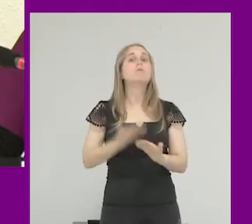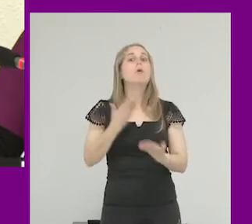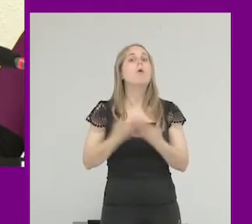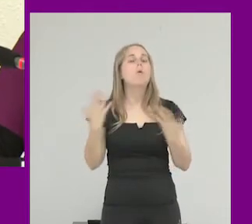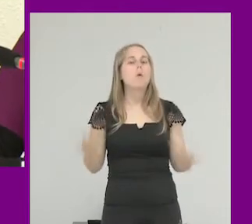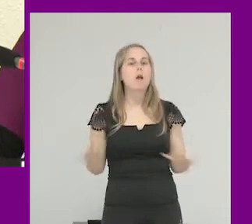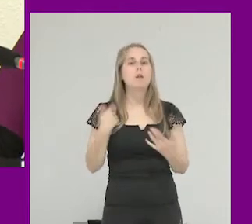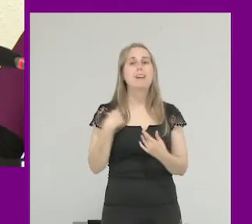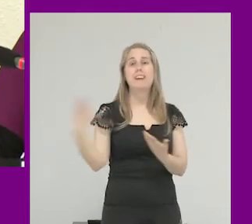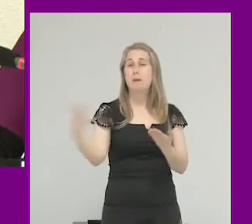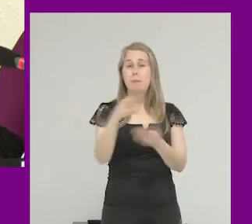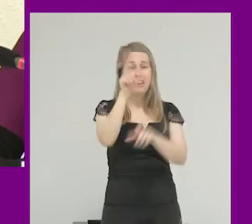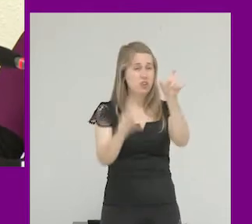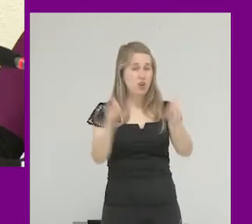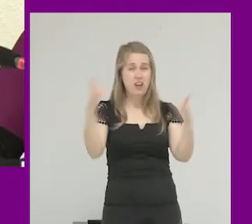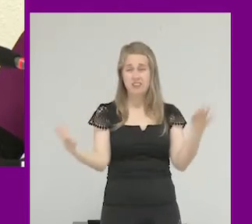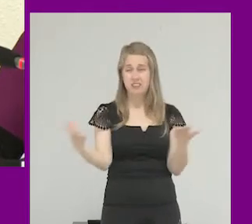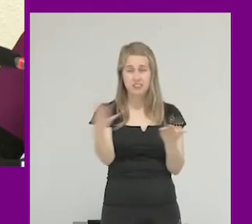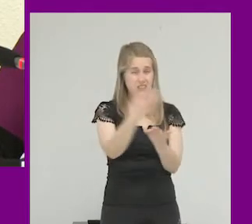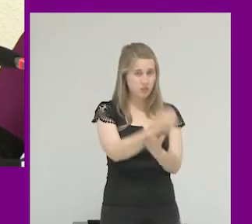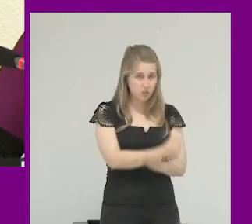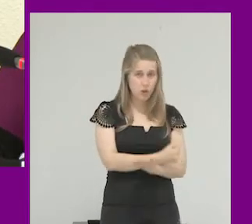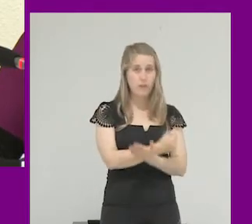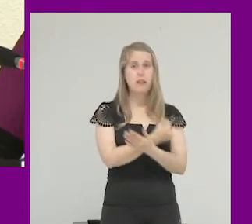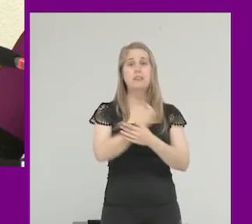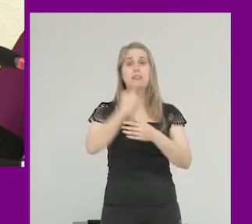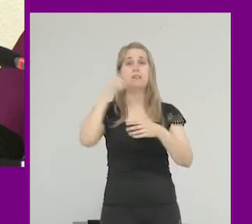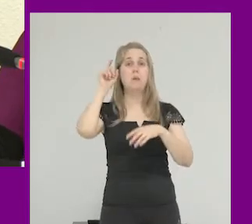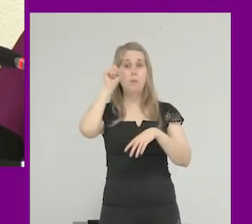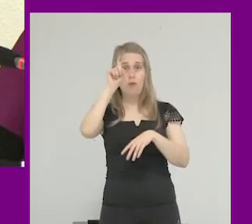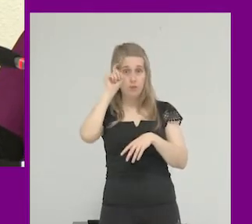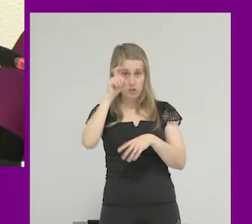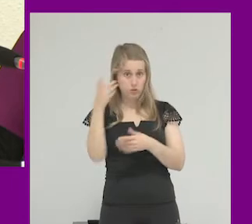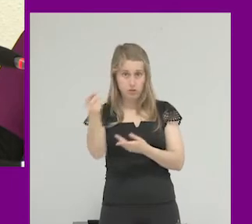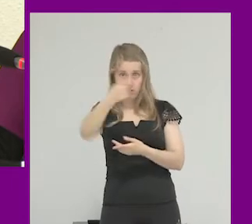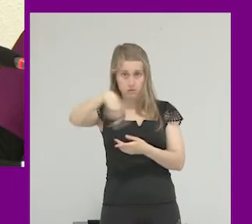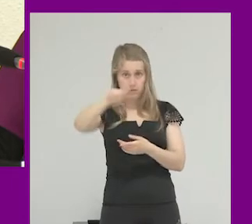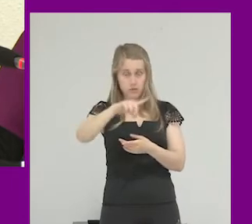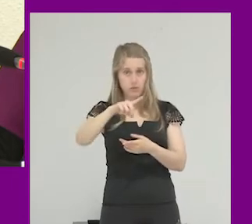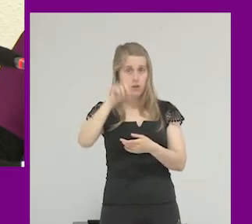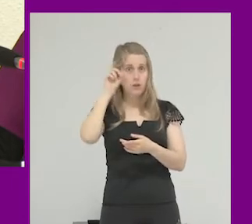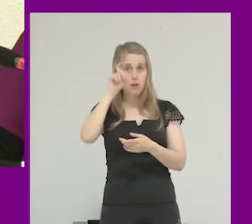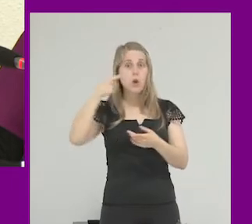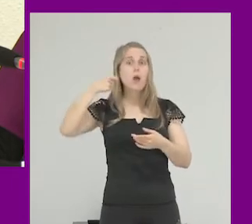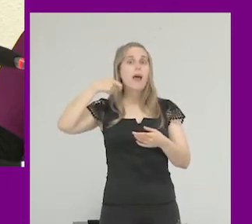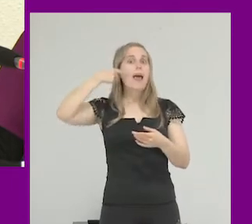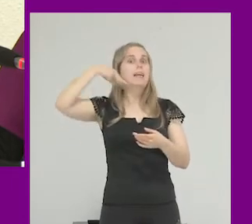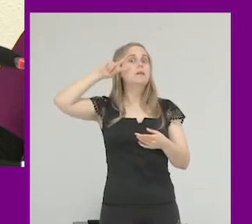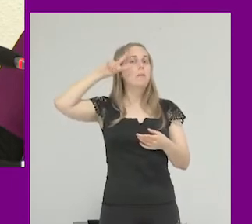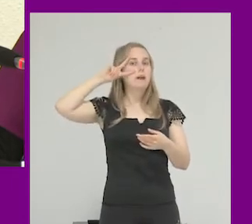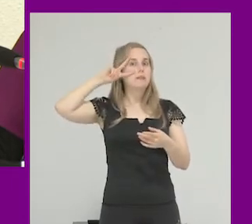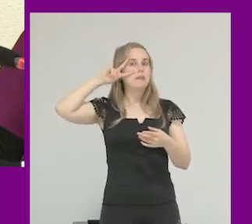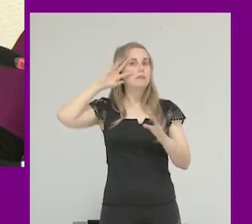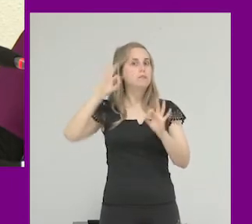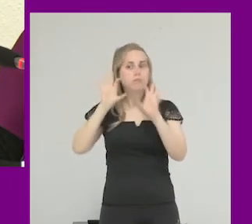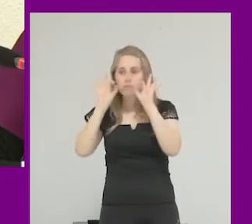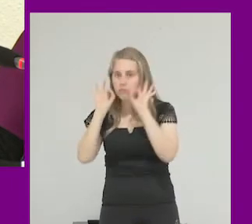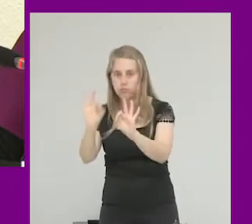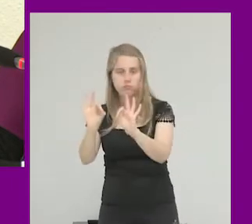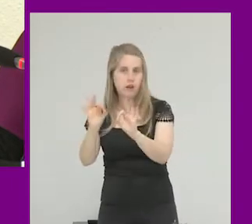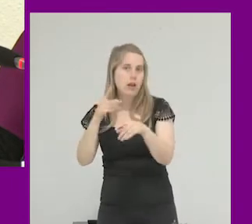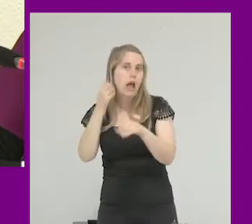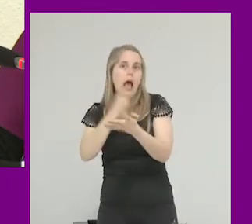cada una de las personas que son docentes en ese máster son expertas en la materia que dan. O